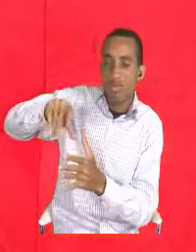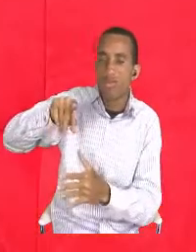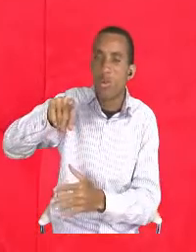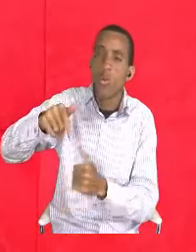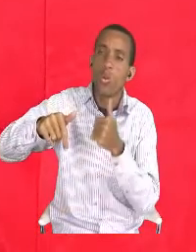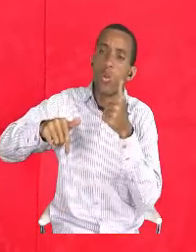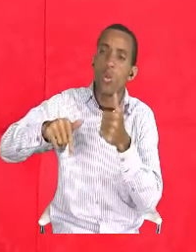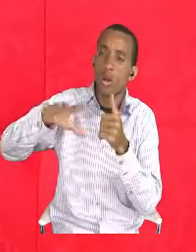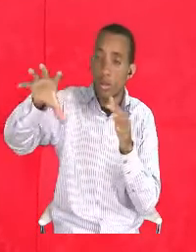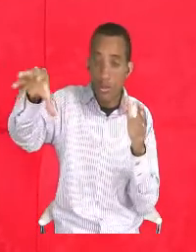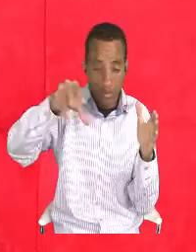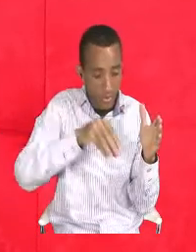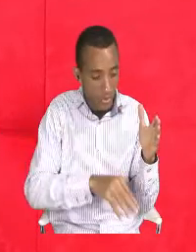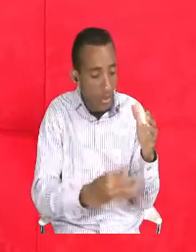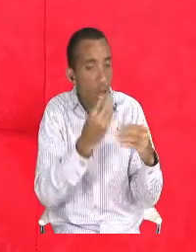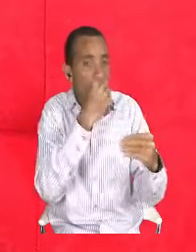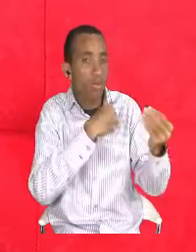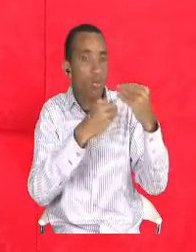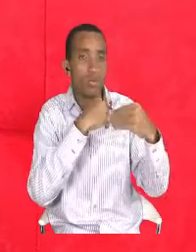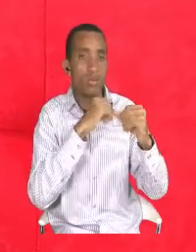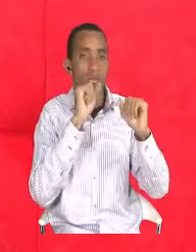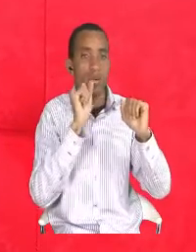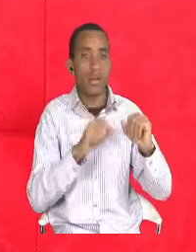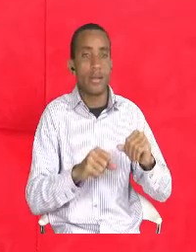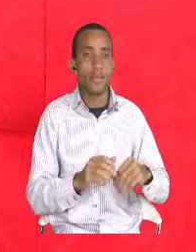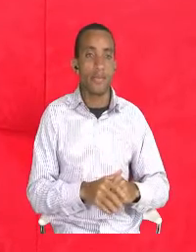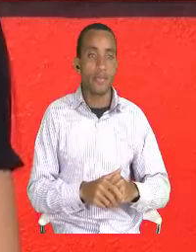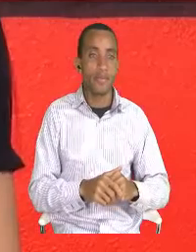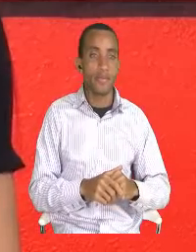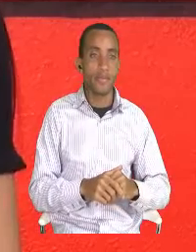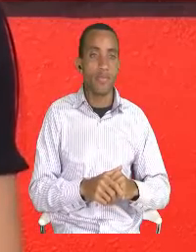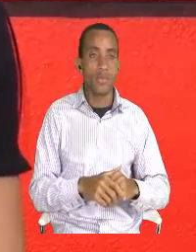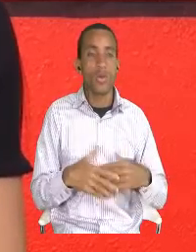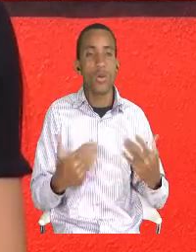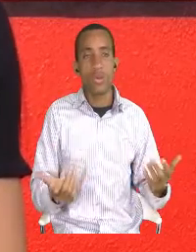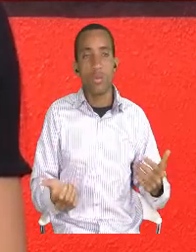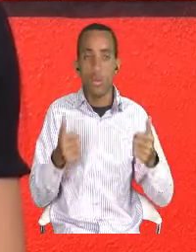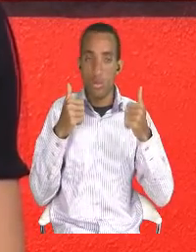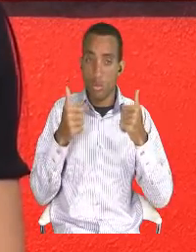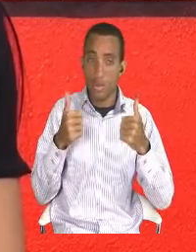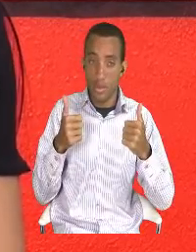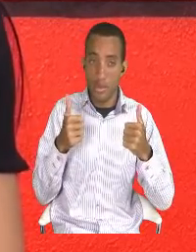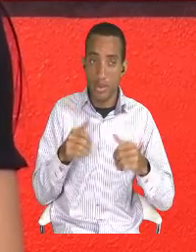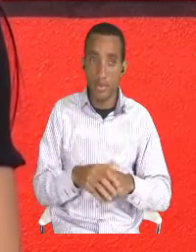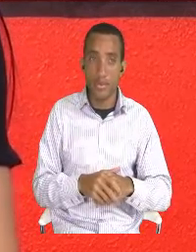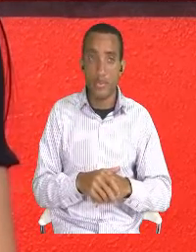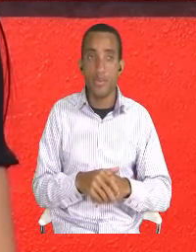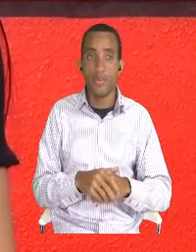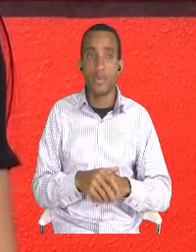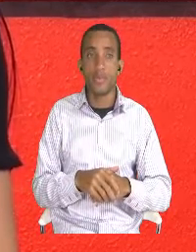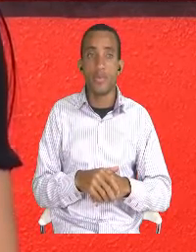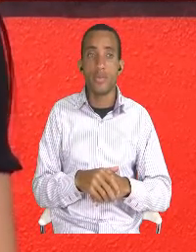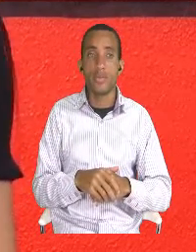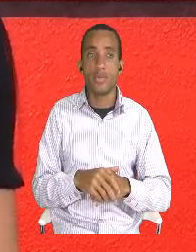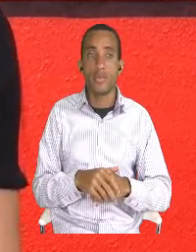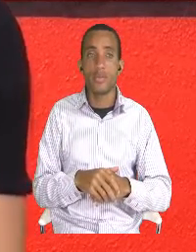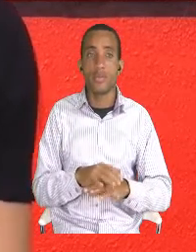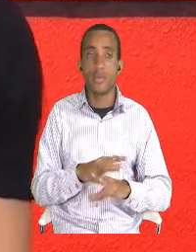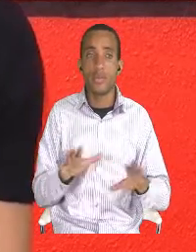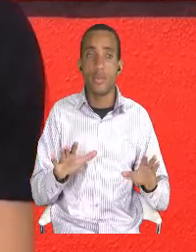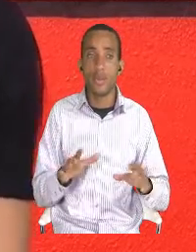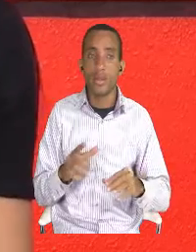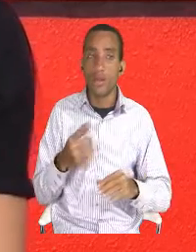podemos utilizar para nutrirnos. Entonces es como eso. ¿Cómo les ha ido? Pues bien, porque varias me